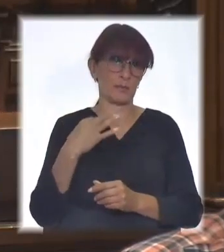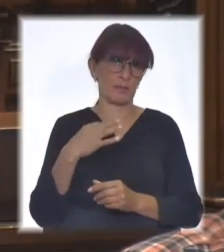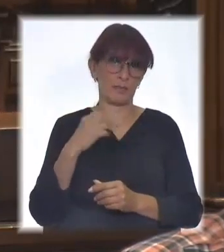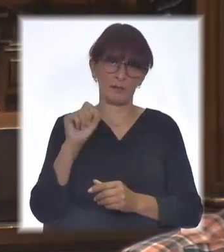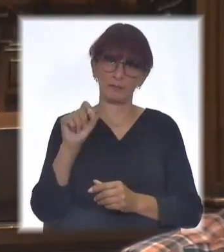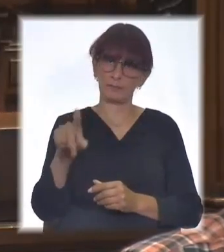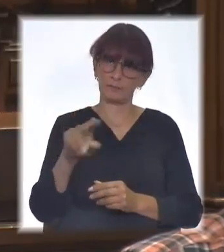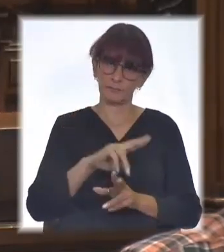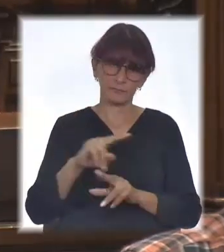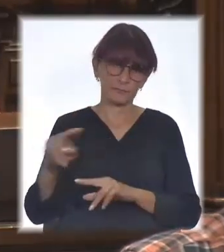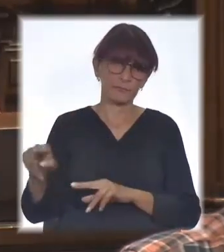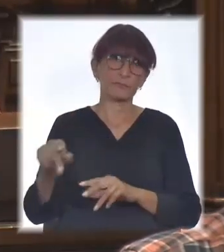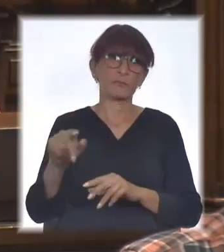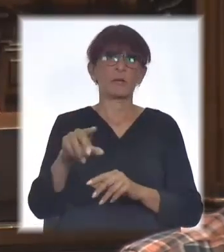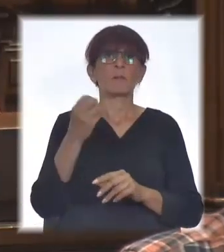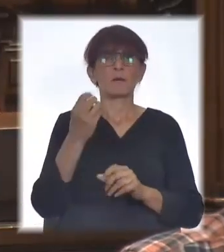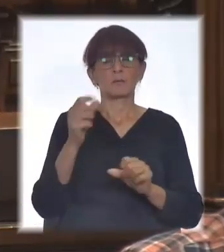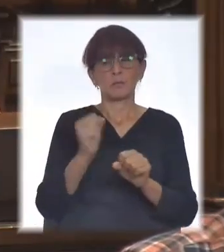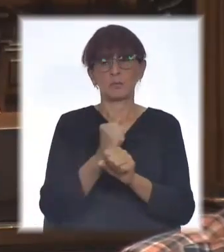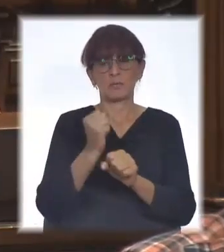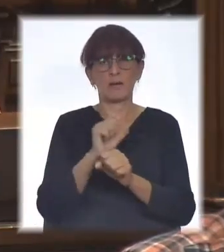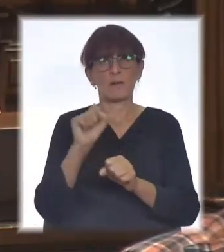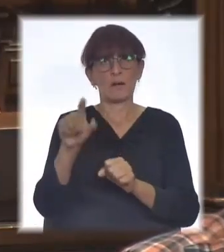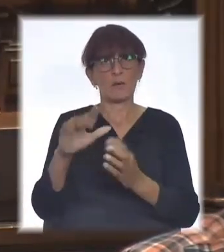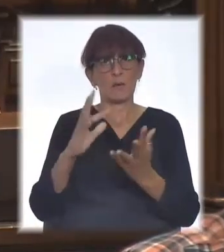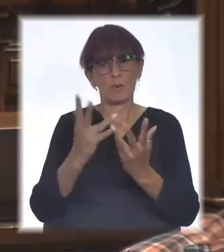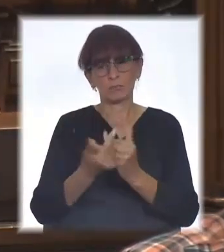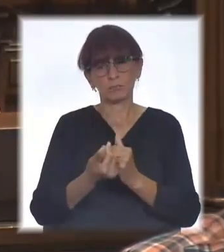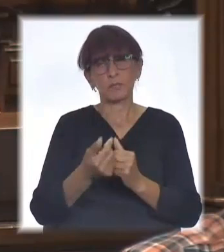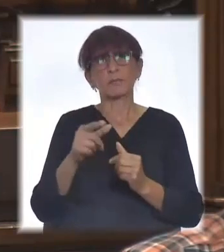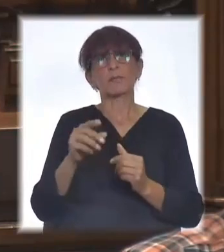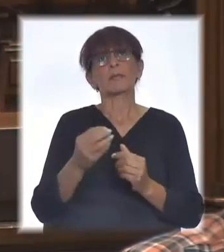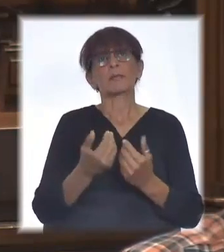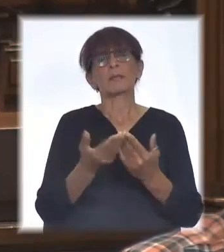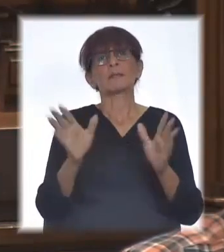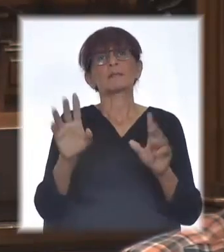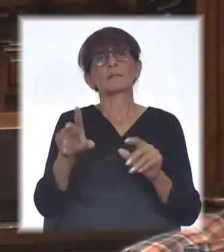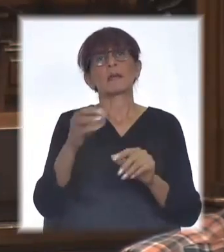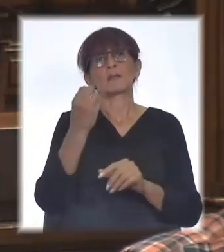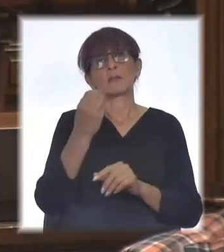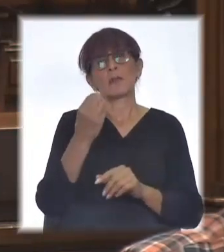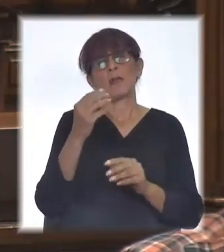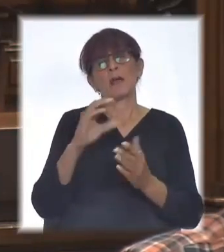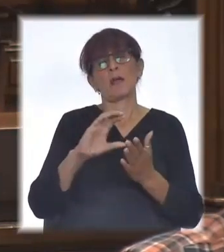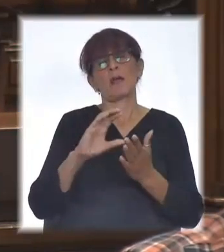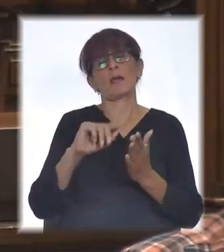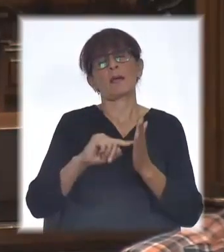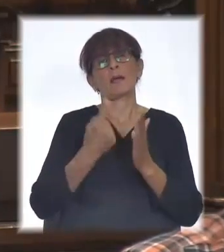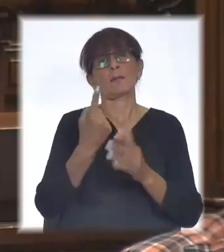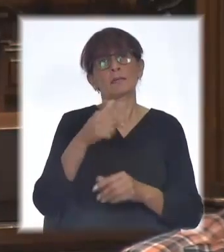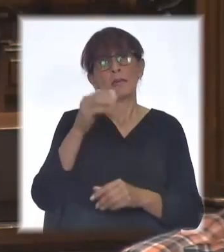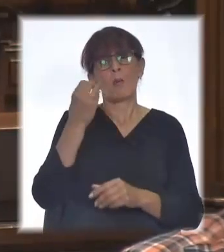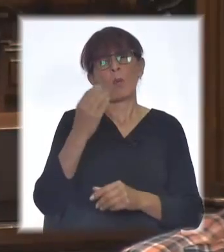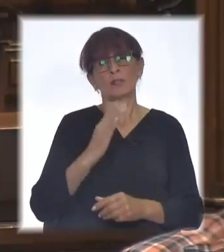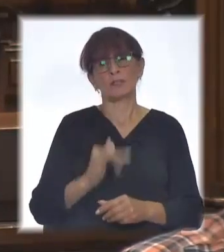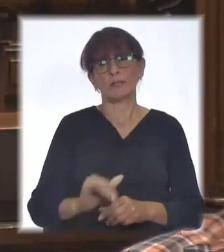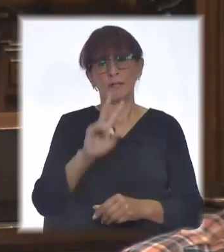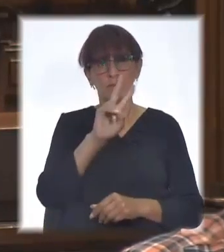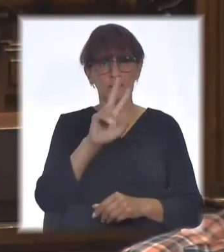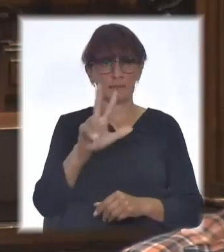fértil para su prolífica labor literaria iniciada en la capital de la republica cuando tenía 23